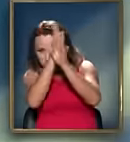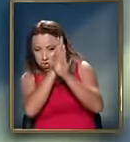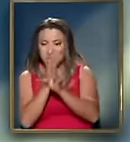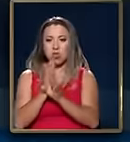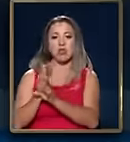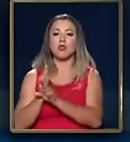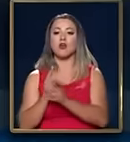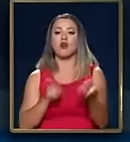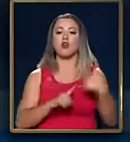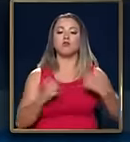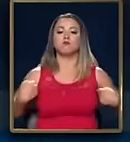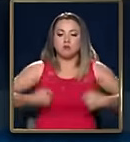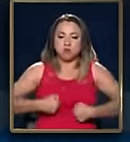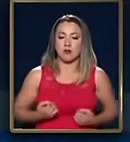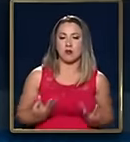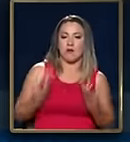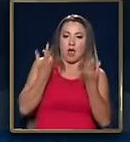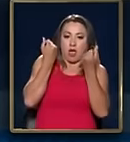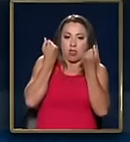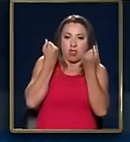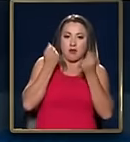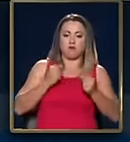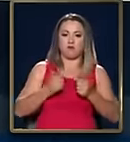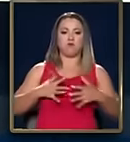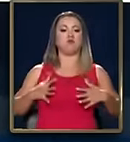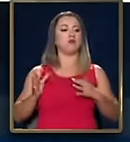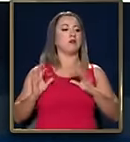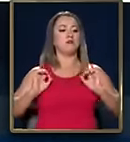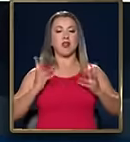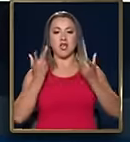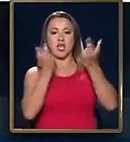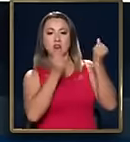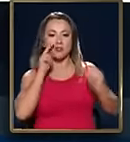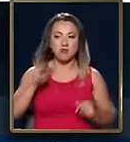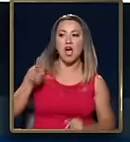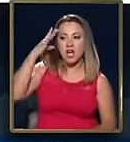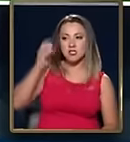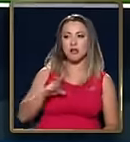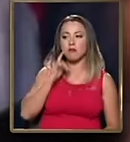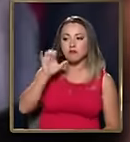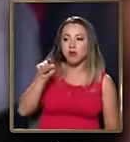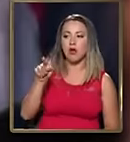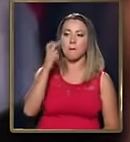el chaleco reflectante. Se pone el chaleco reflectante y ahora todos los weones se dan cuenta que está mirando a mi señora